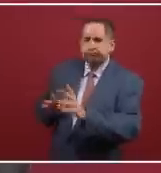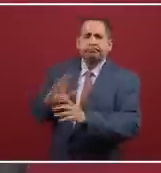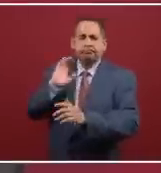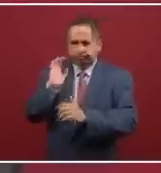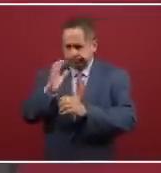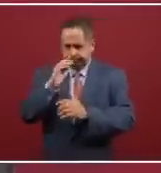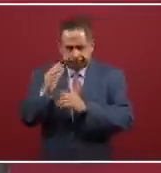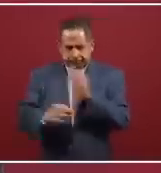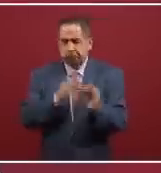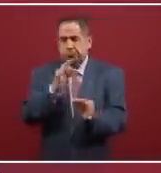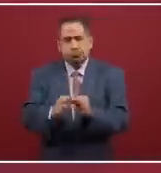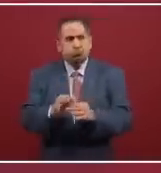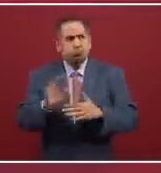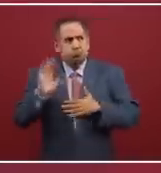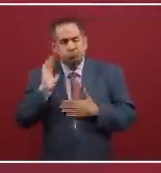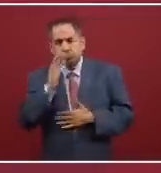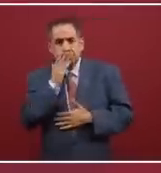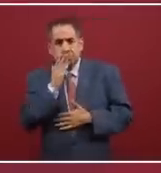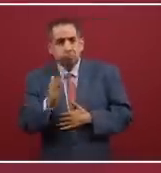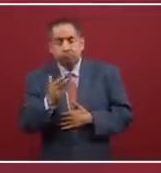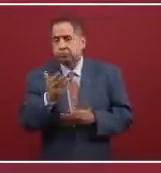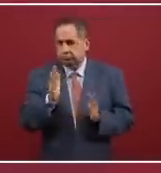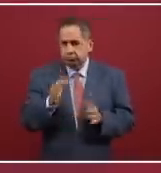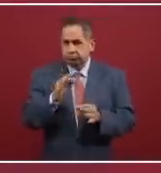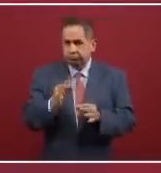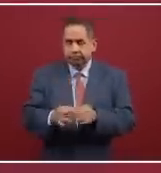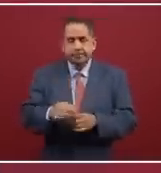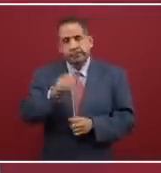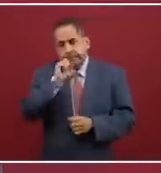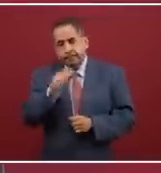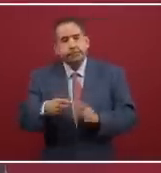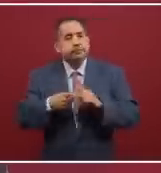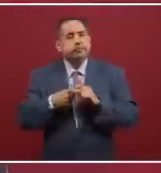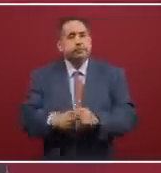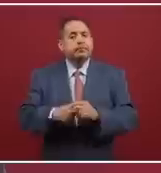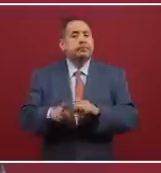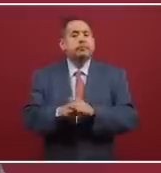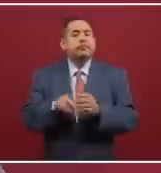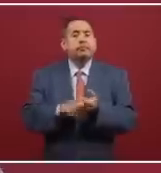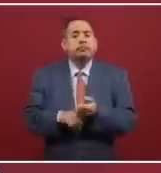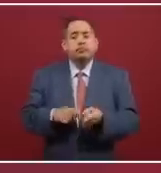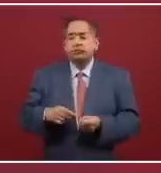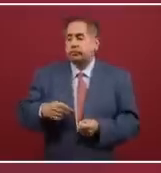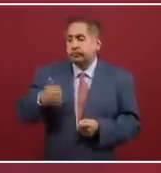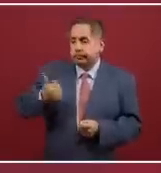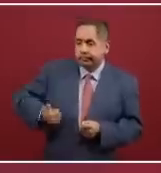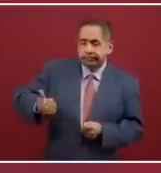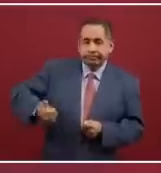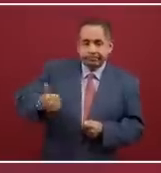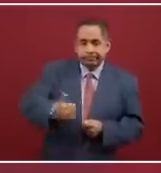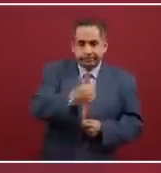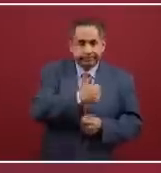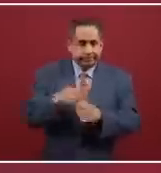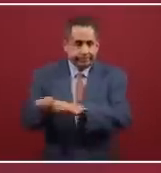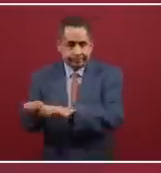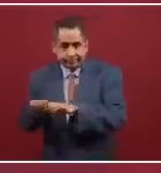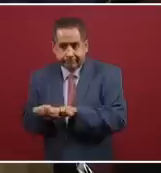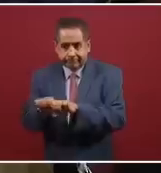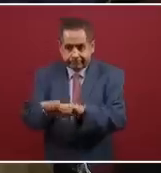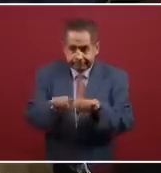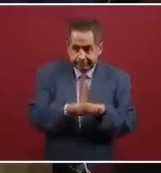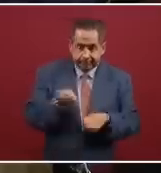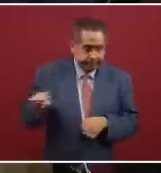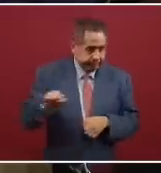como los demás y también en el inicio de las operaciones de cada uno de los equipos que acabo de describir